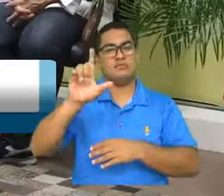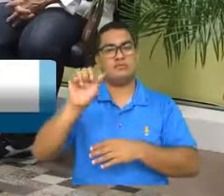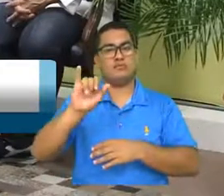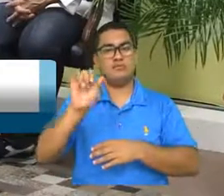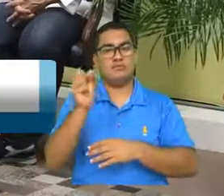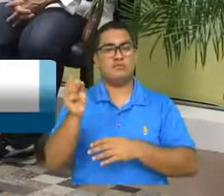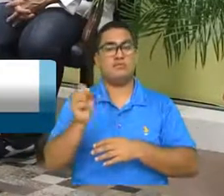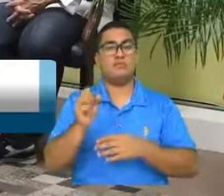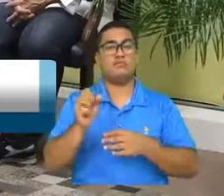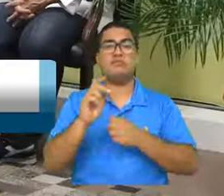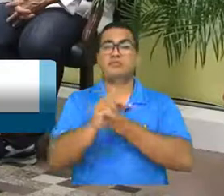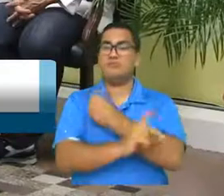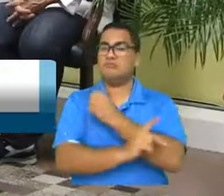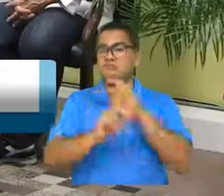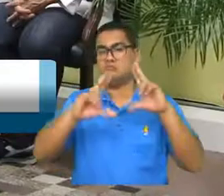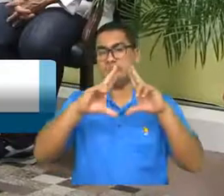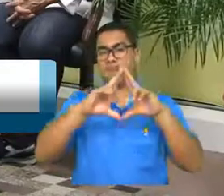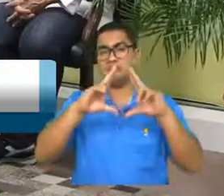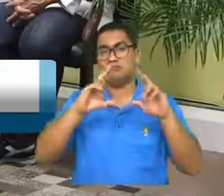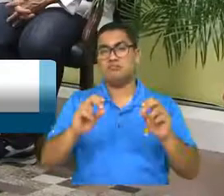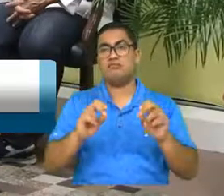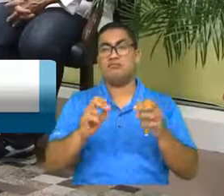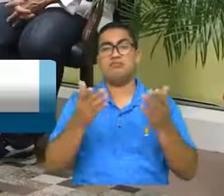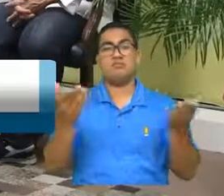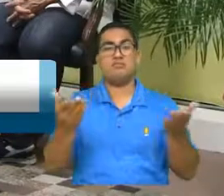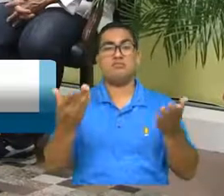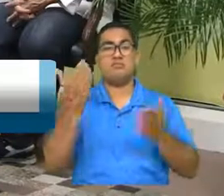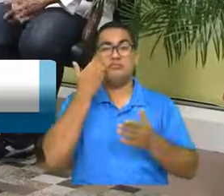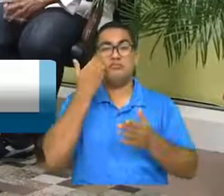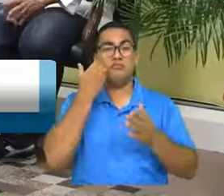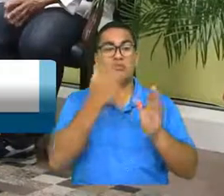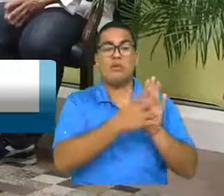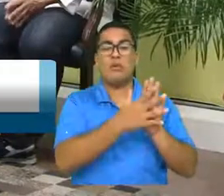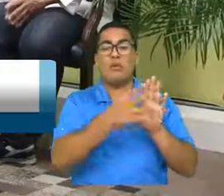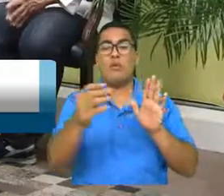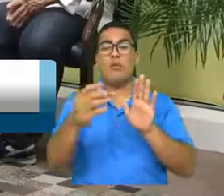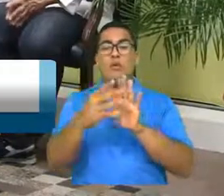de salud y unidades de salud, para cortar esta transmisión?